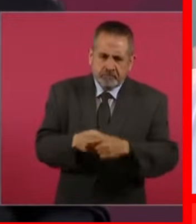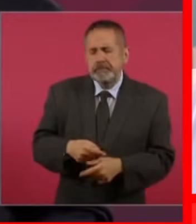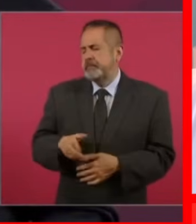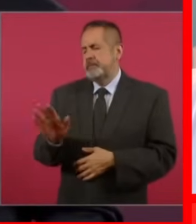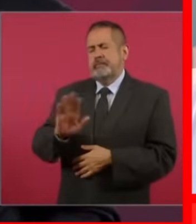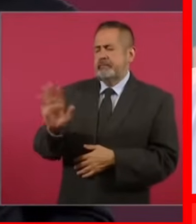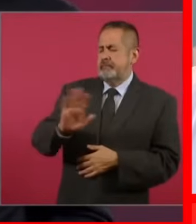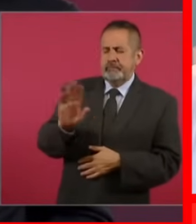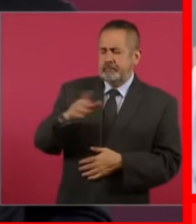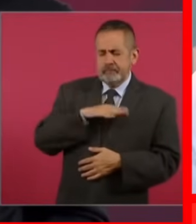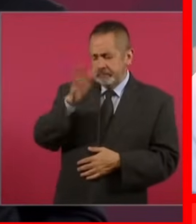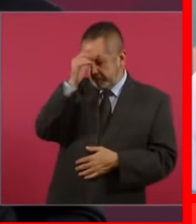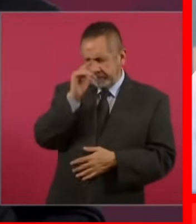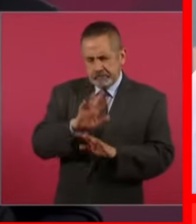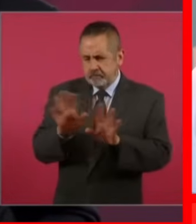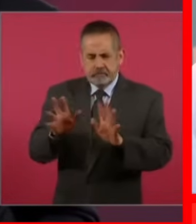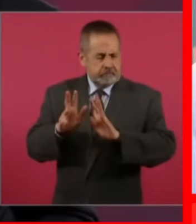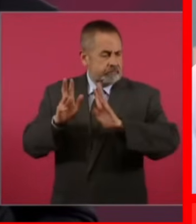porque